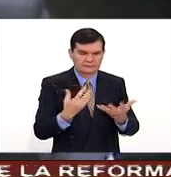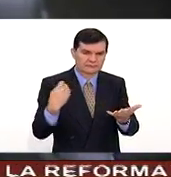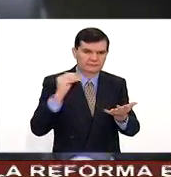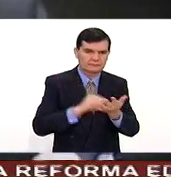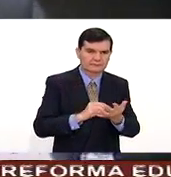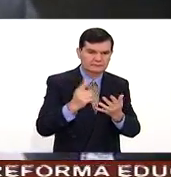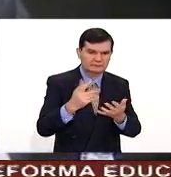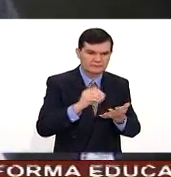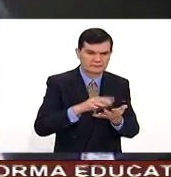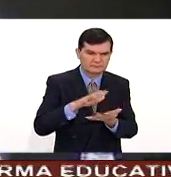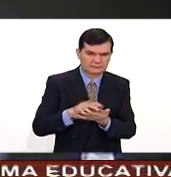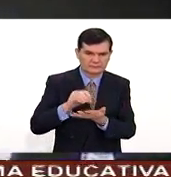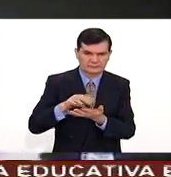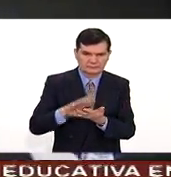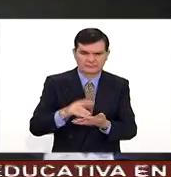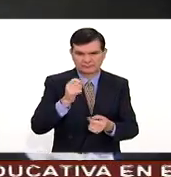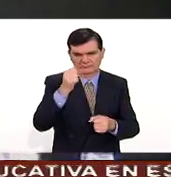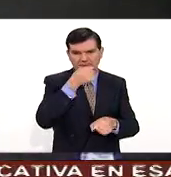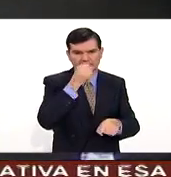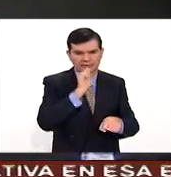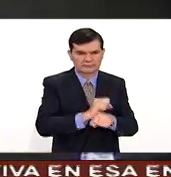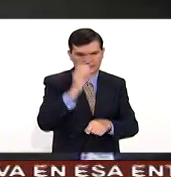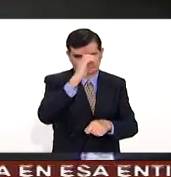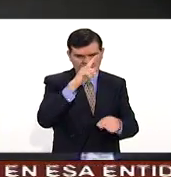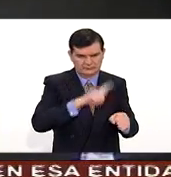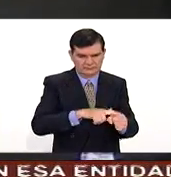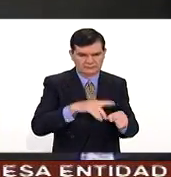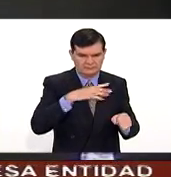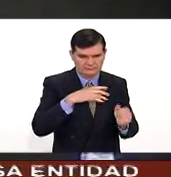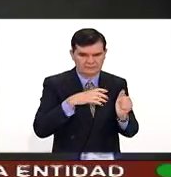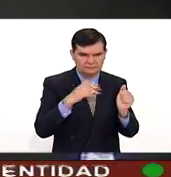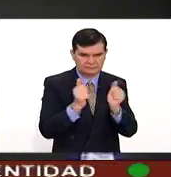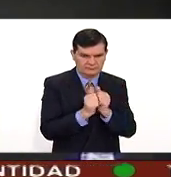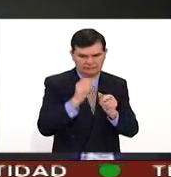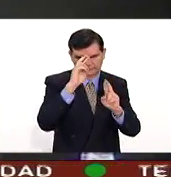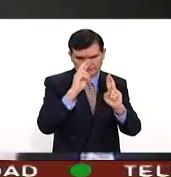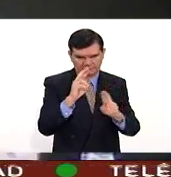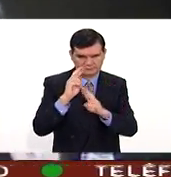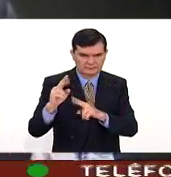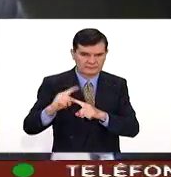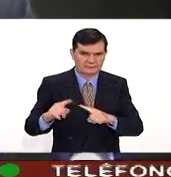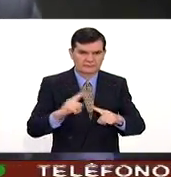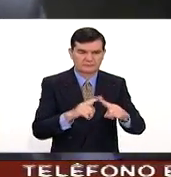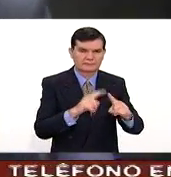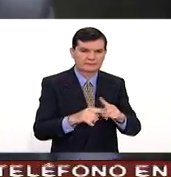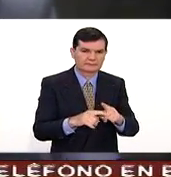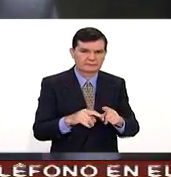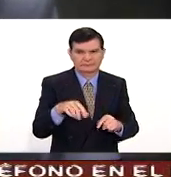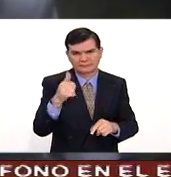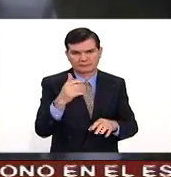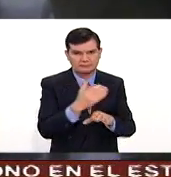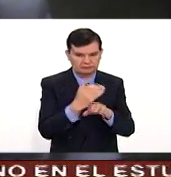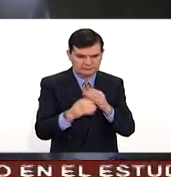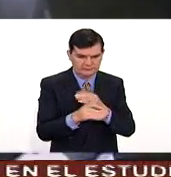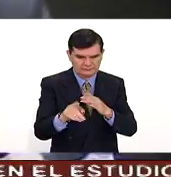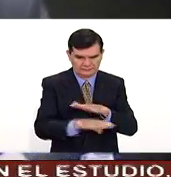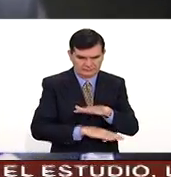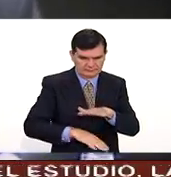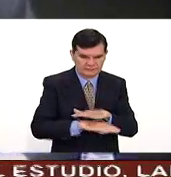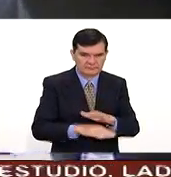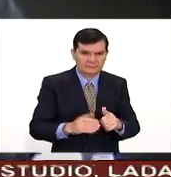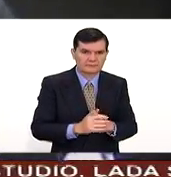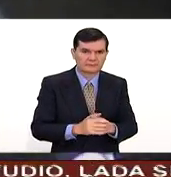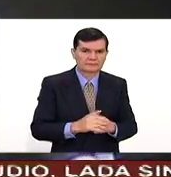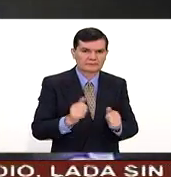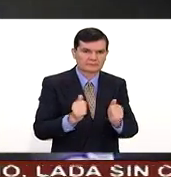que queden adscritos a la Secretaría de Cultura. Serán respetados en todo momento. Otro aspecto fundamental